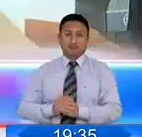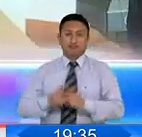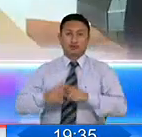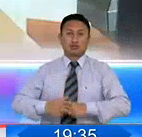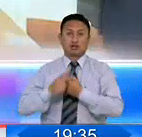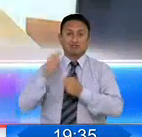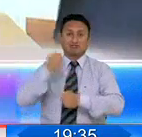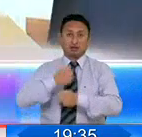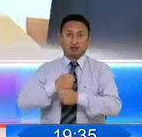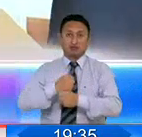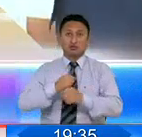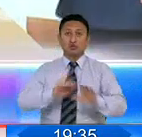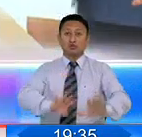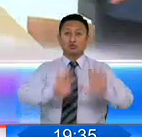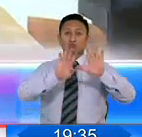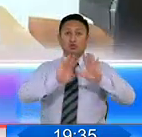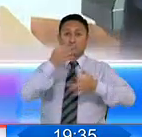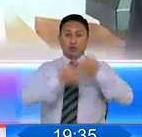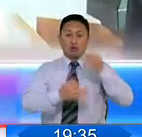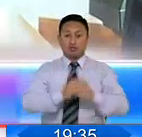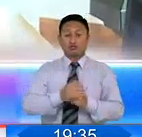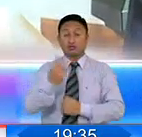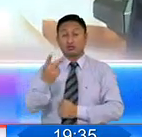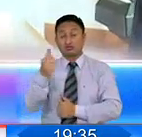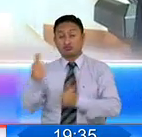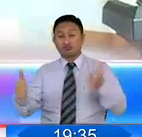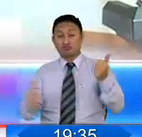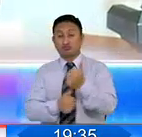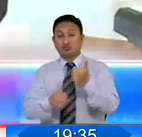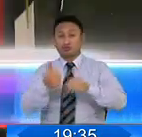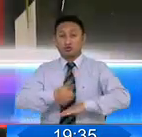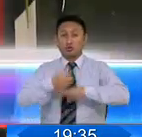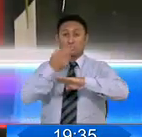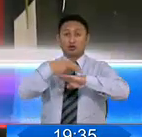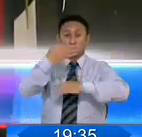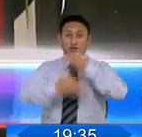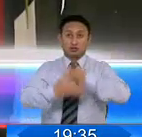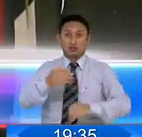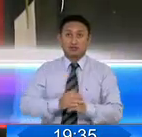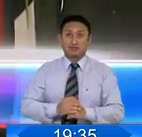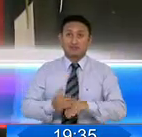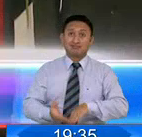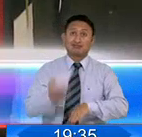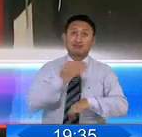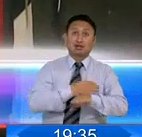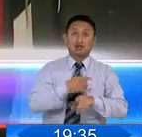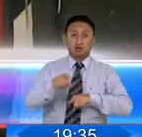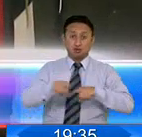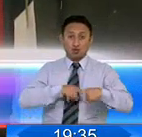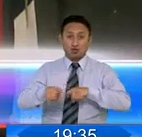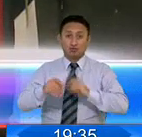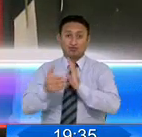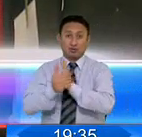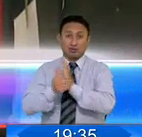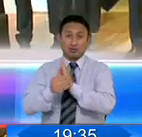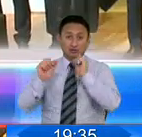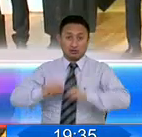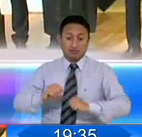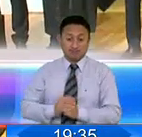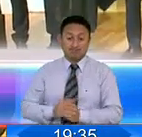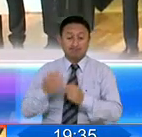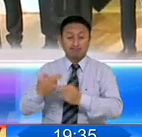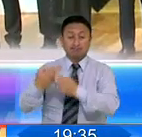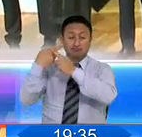los 9 jueces y 2 conjueces de la Corte Nacional de Justicia que salieron del concurso de oposición y méritos a cargo del Consejo